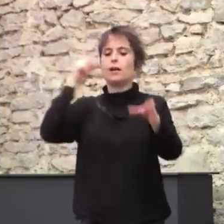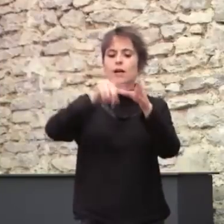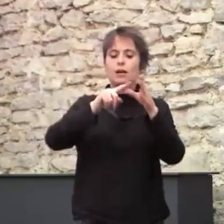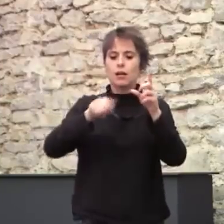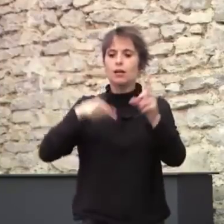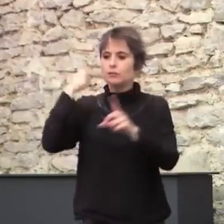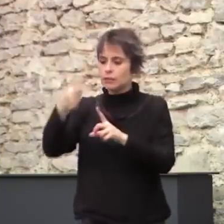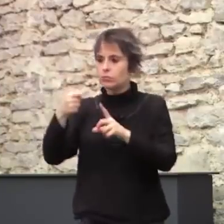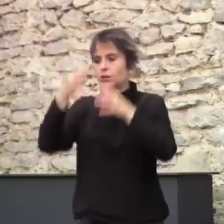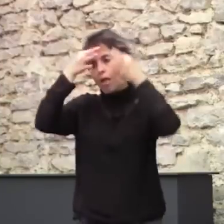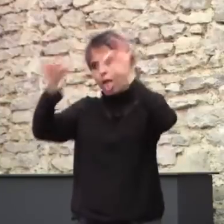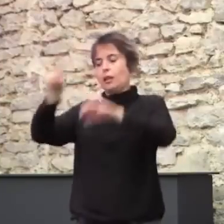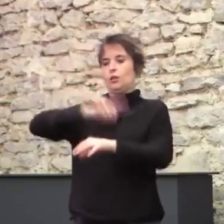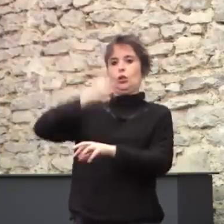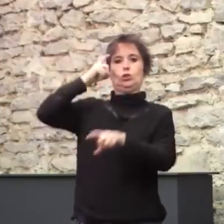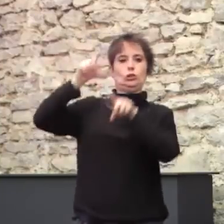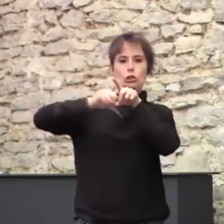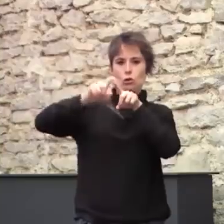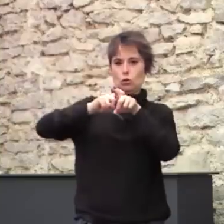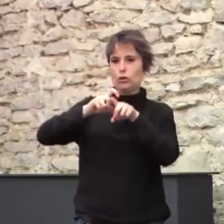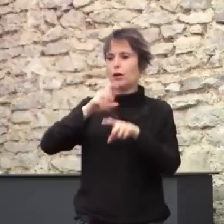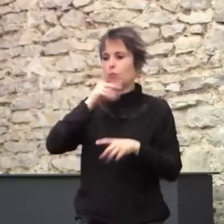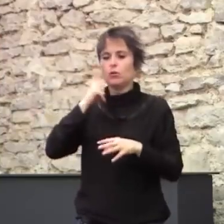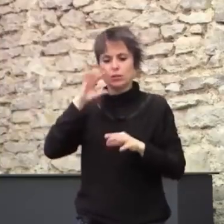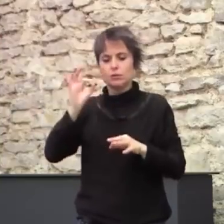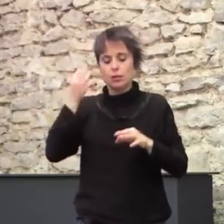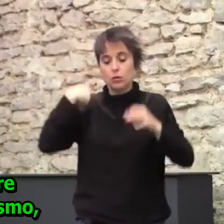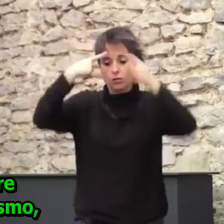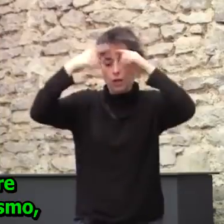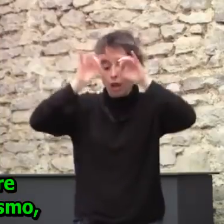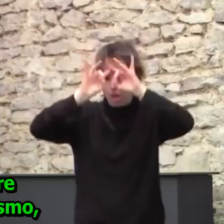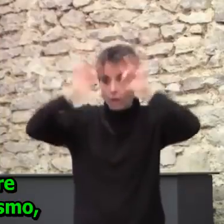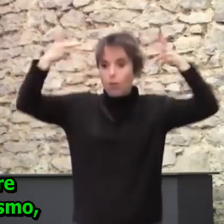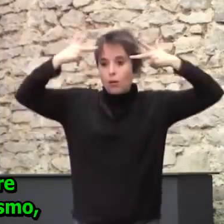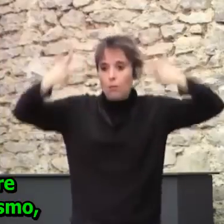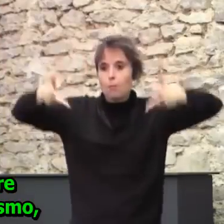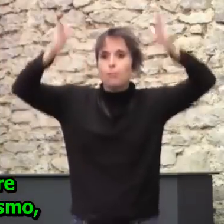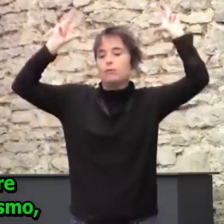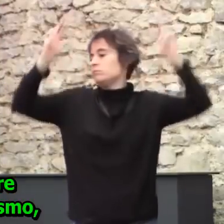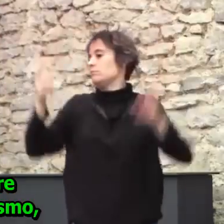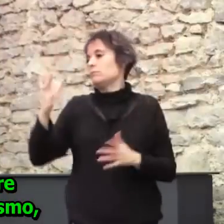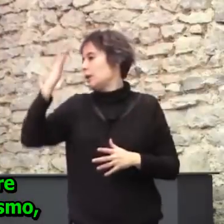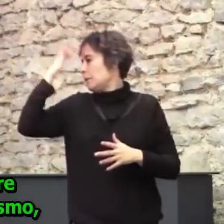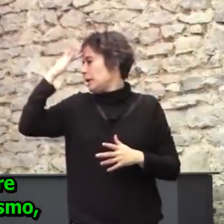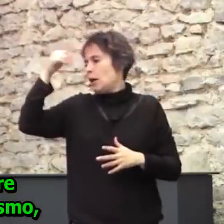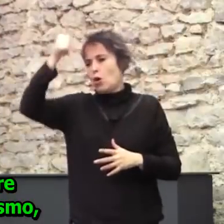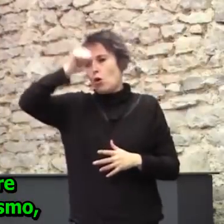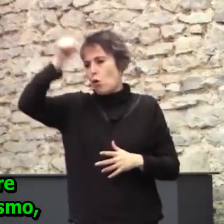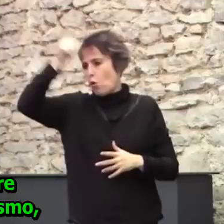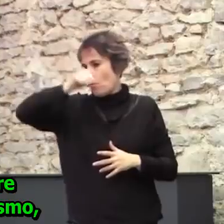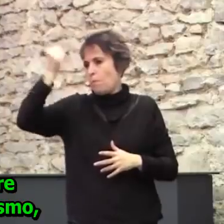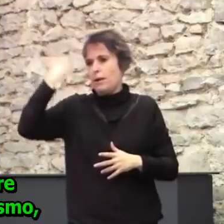luego tienen que recibir atención psicológica, porque es muy complicado cuando tú te liberas y por ejemplo, imaginaros un hombre